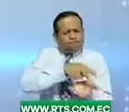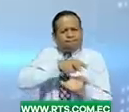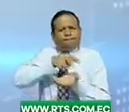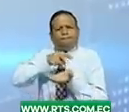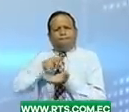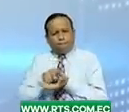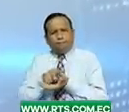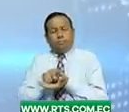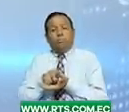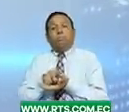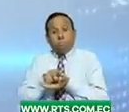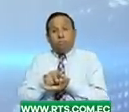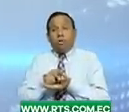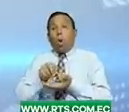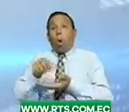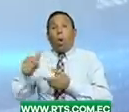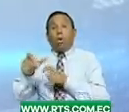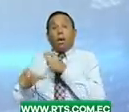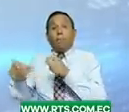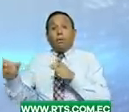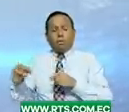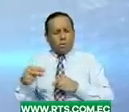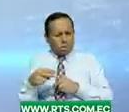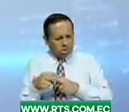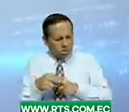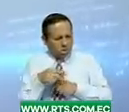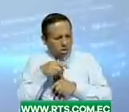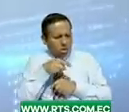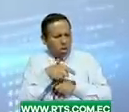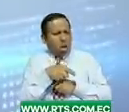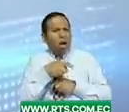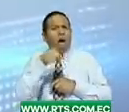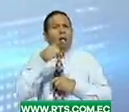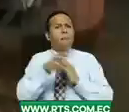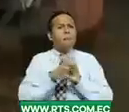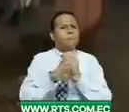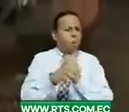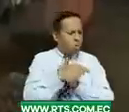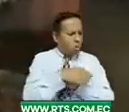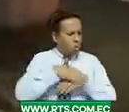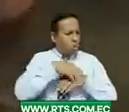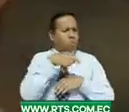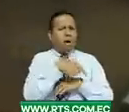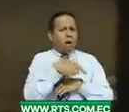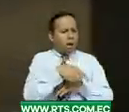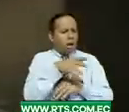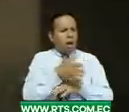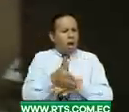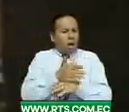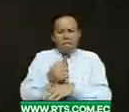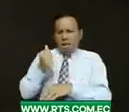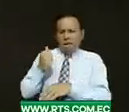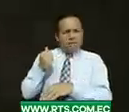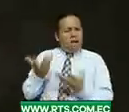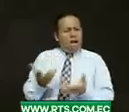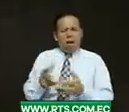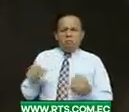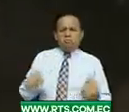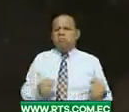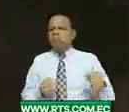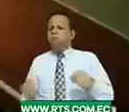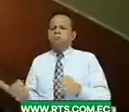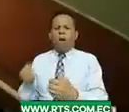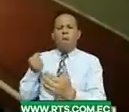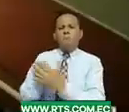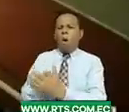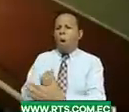conducía de ser los causantes de otros accidentes. Uno de estos hechos se produjo minutos antes en las calles